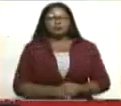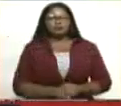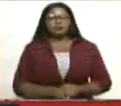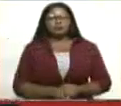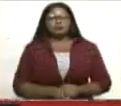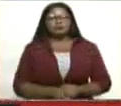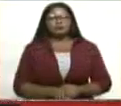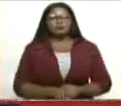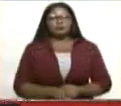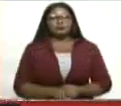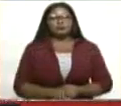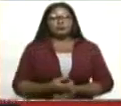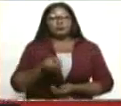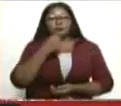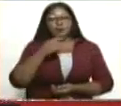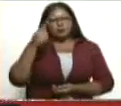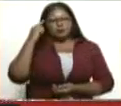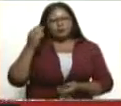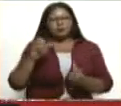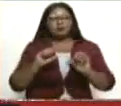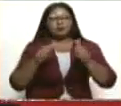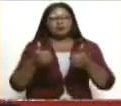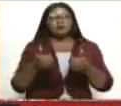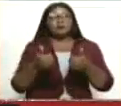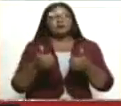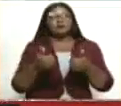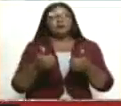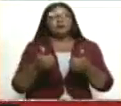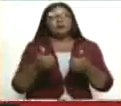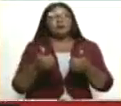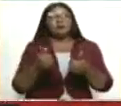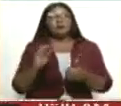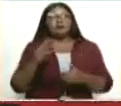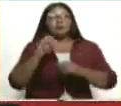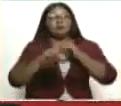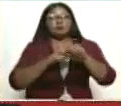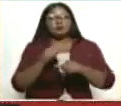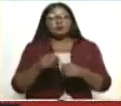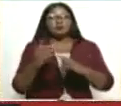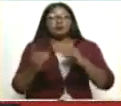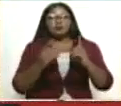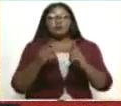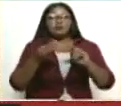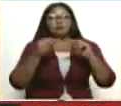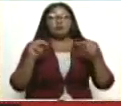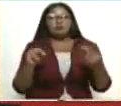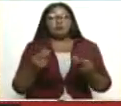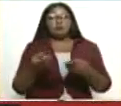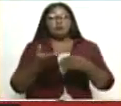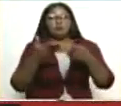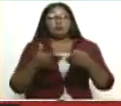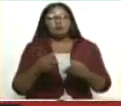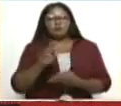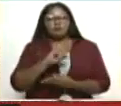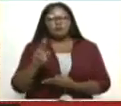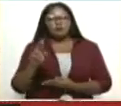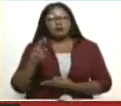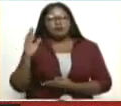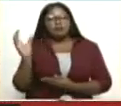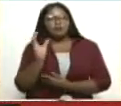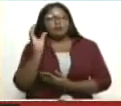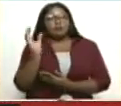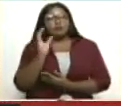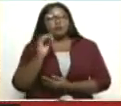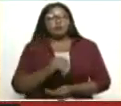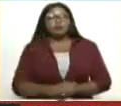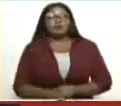Muy buenos días, damos inicio al acto de cierre del cuarto ciclo de los diálogos de paz entre el Gobierno de la República de Colombia